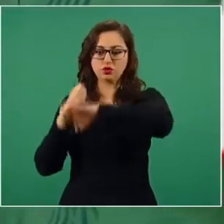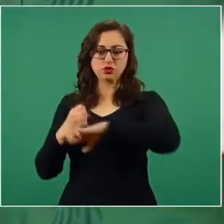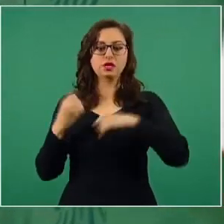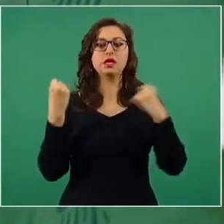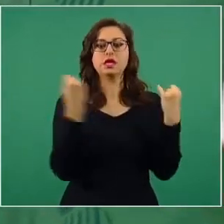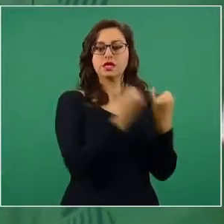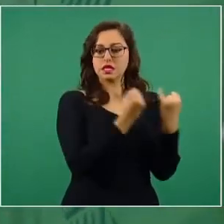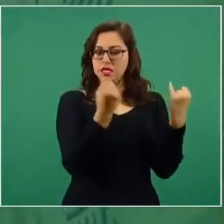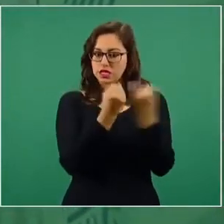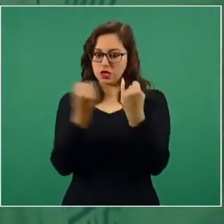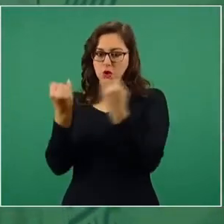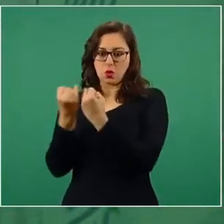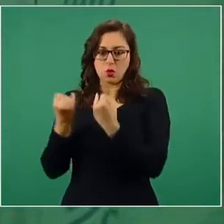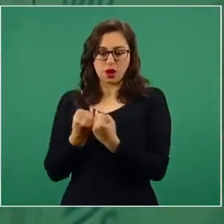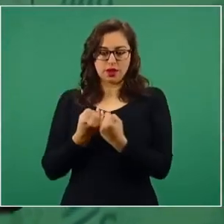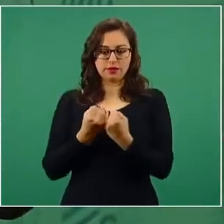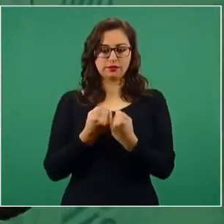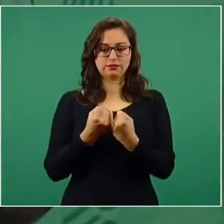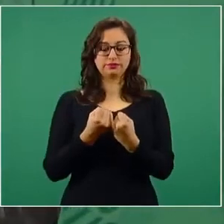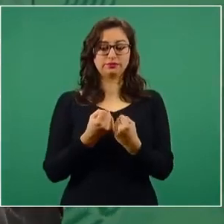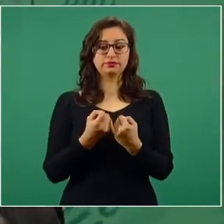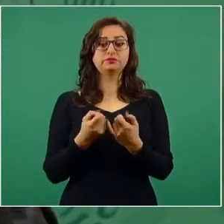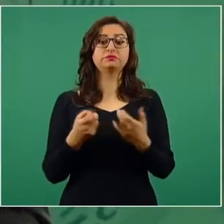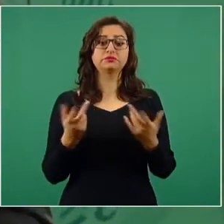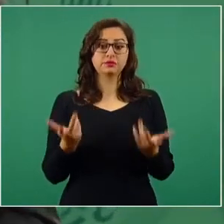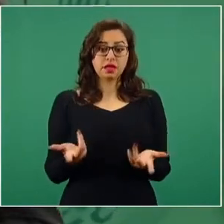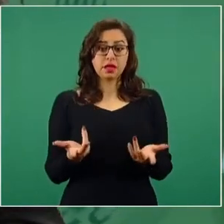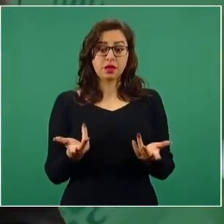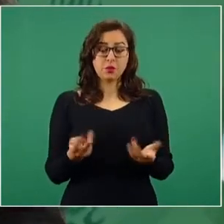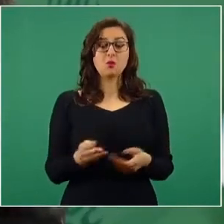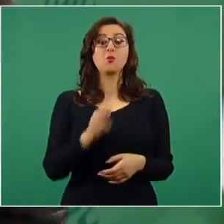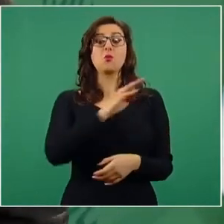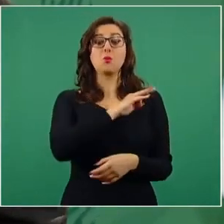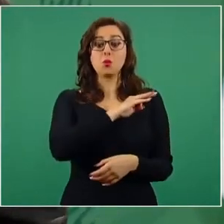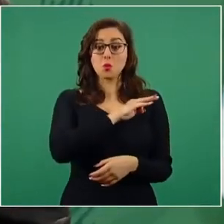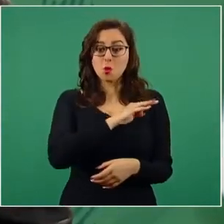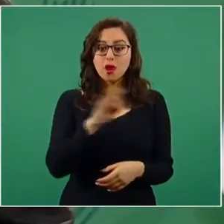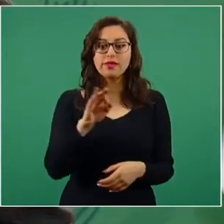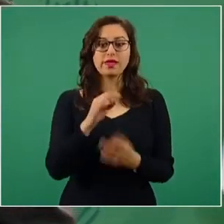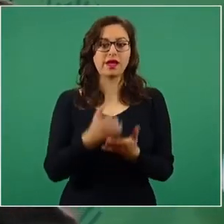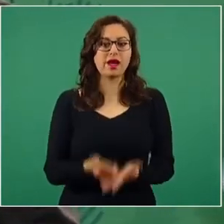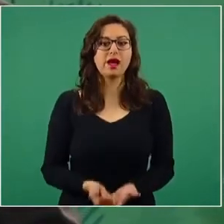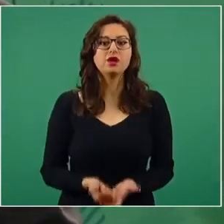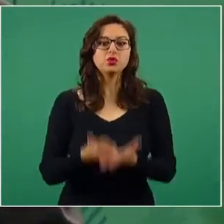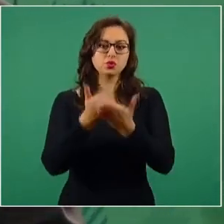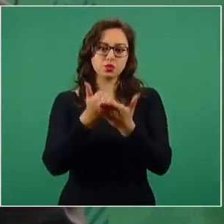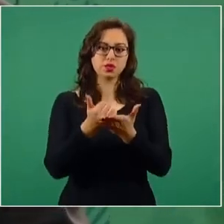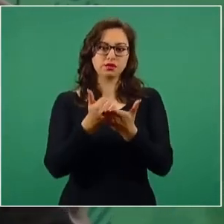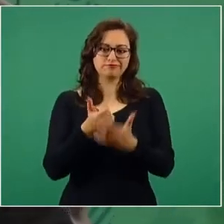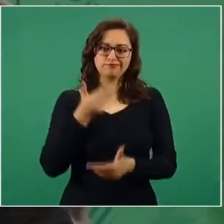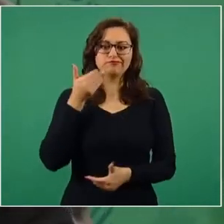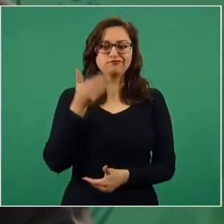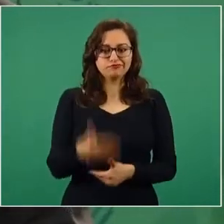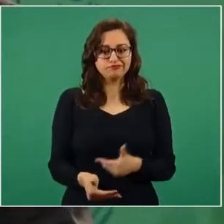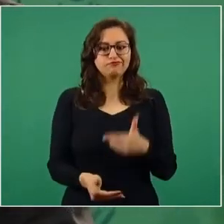hacen lo mismo, y esto es lo que permite que se